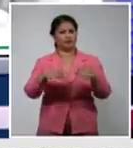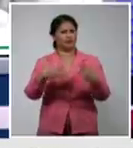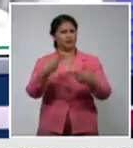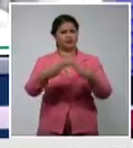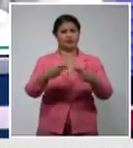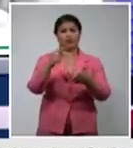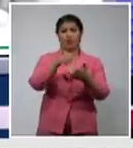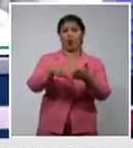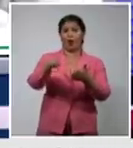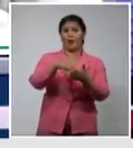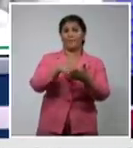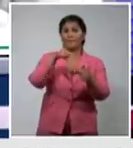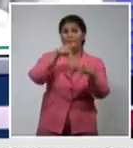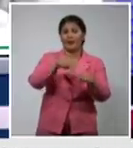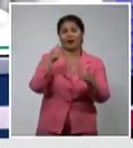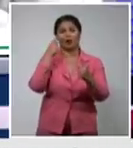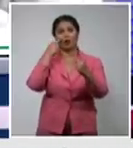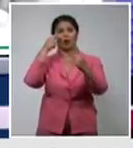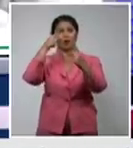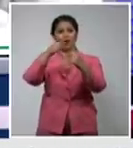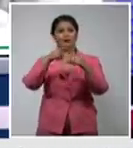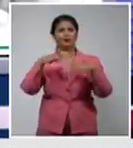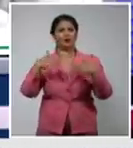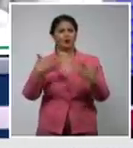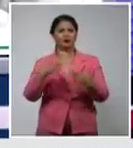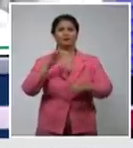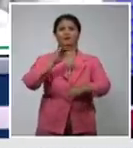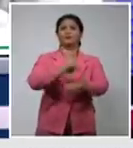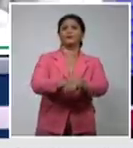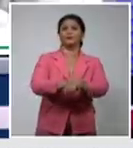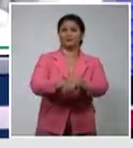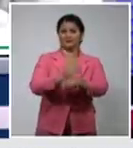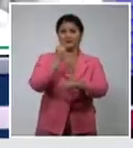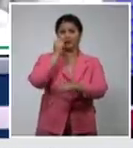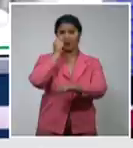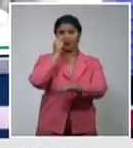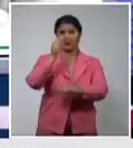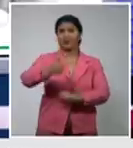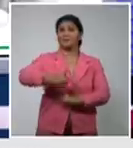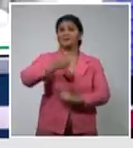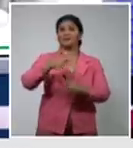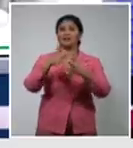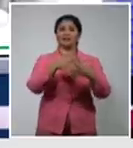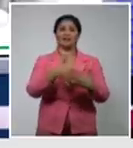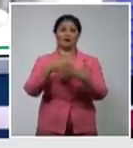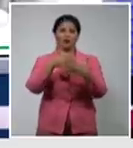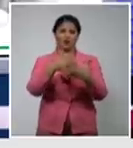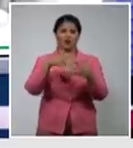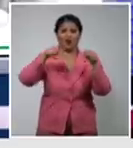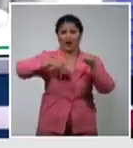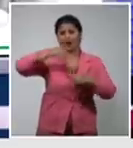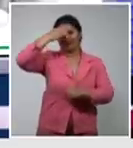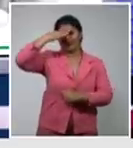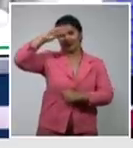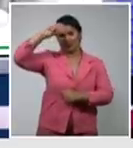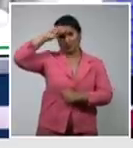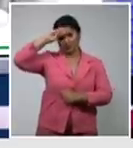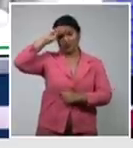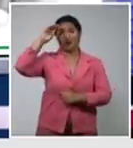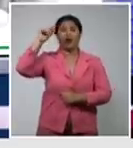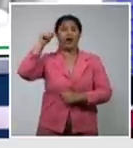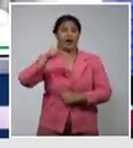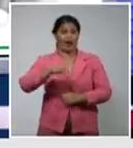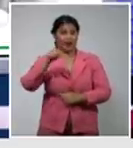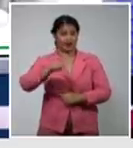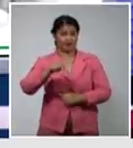tenía como propósito el ajusticiamiento del dictador Fulgencio Batista y Saldívar, quien llegó a la presidencia luego de